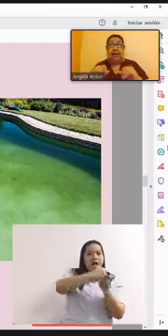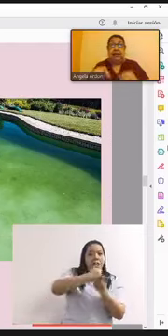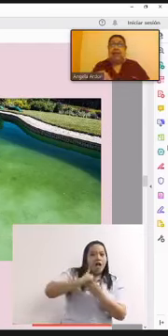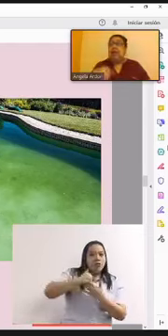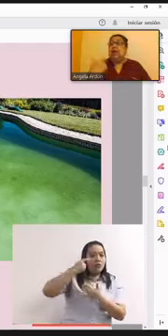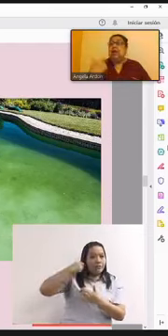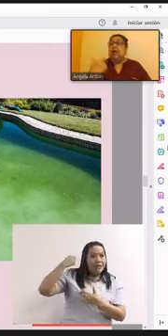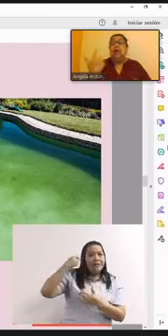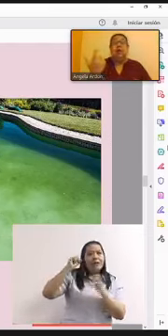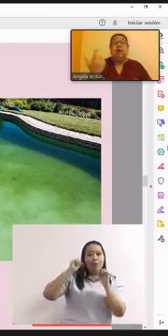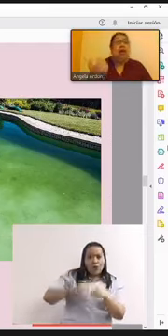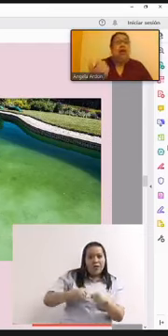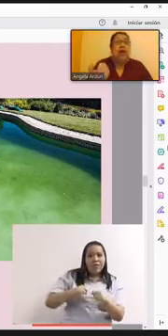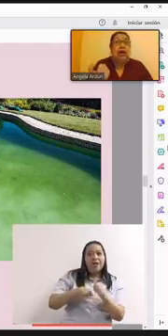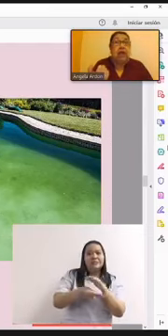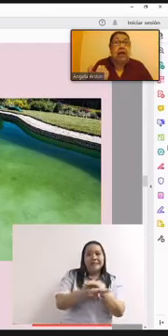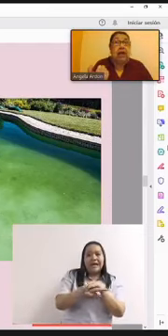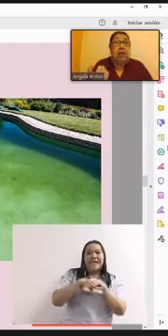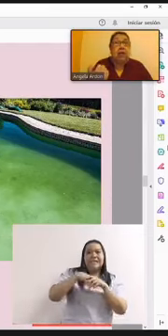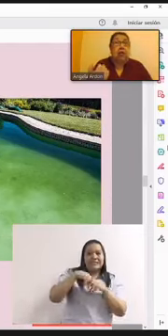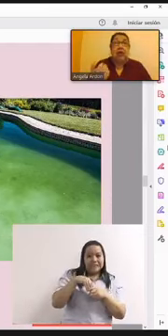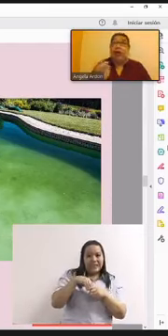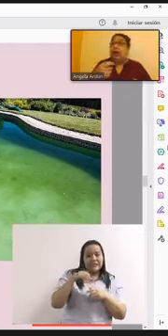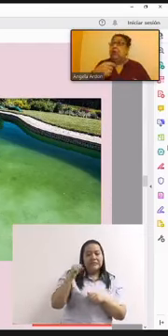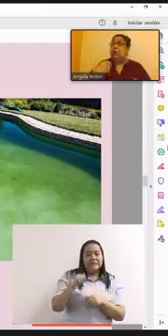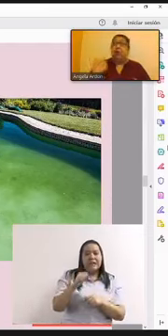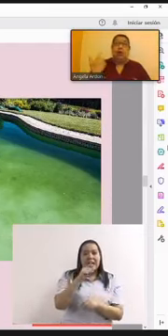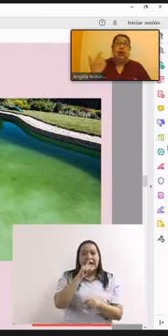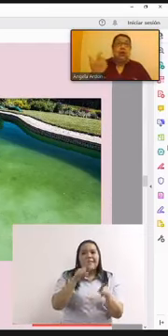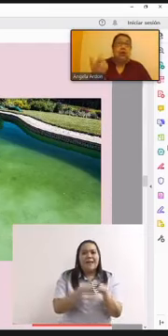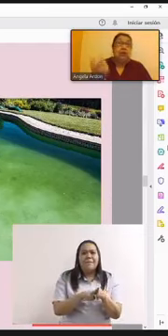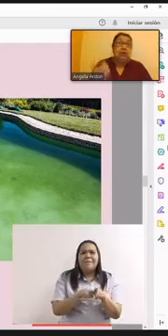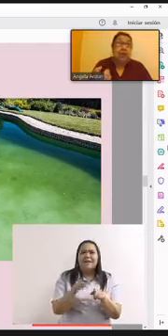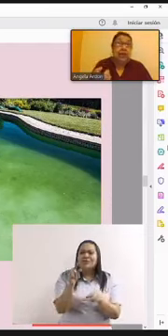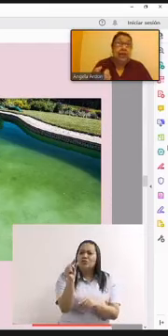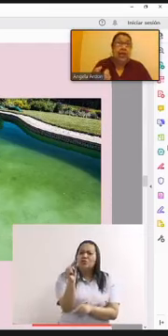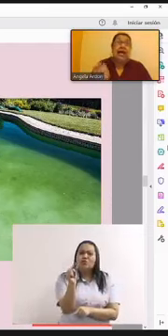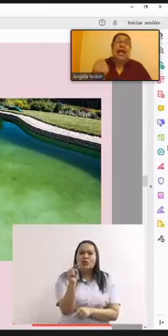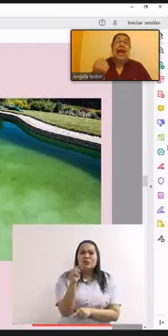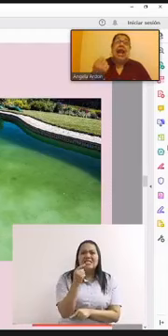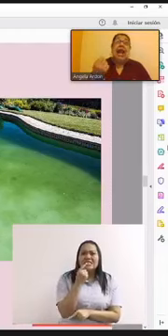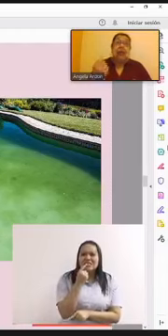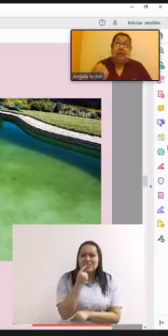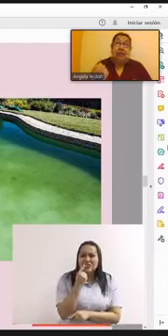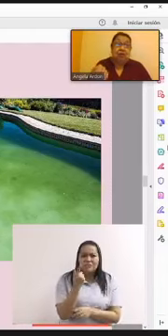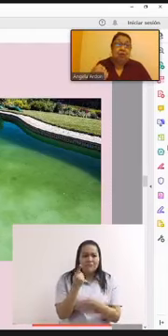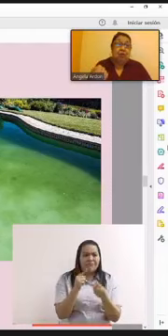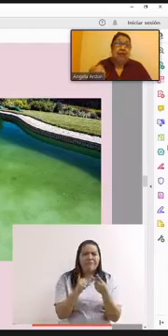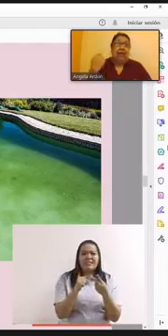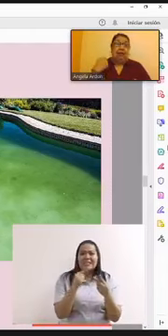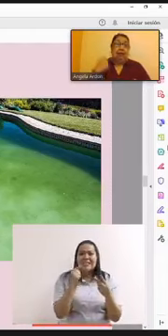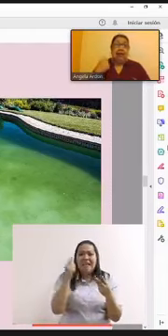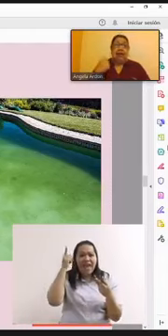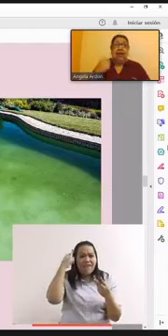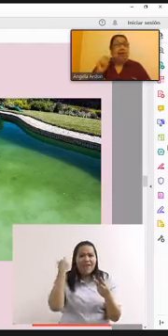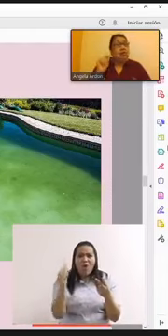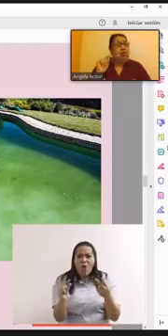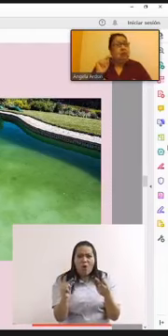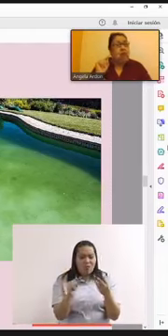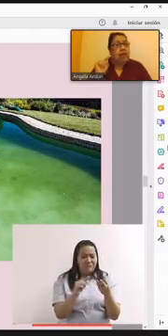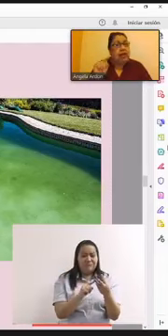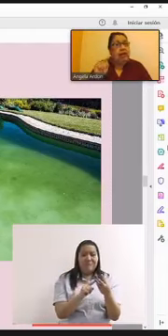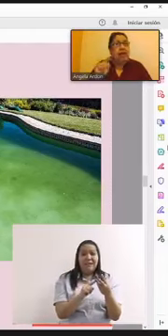salir. Hemos encontrado granos de arroz, hemos encontrado granos de frijoles, lápices, monedas. Eso